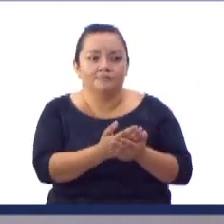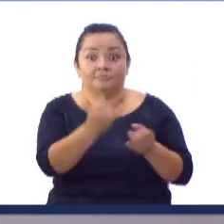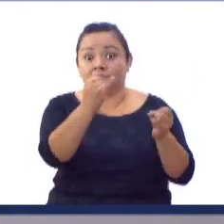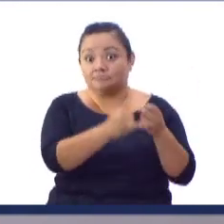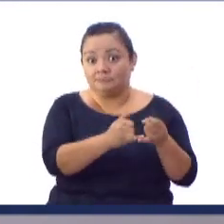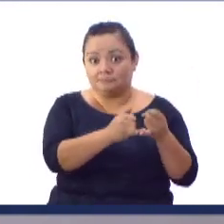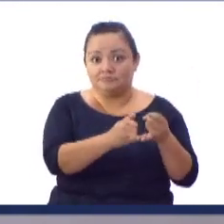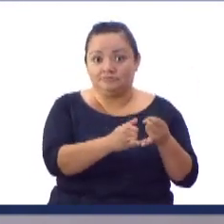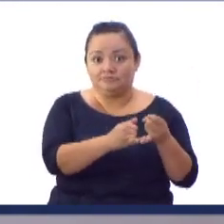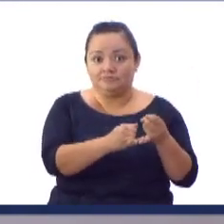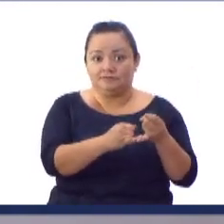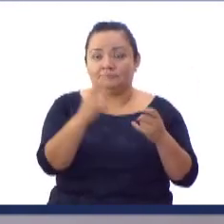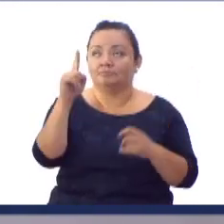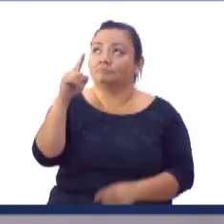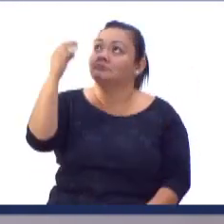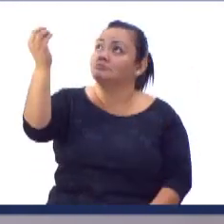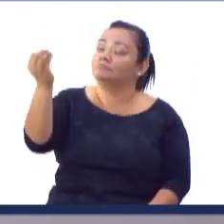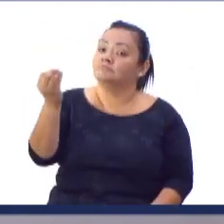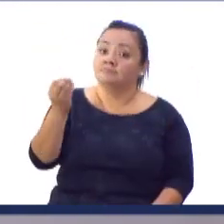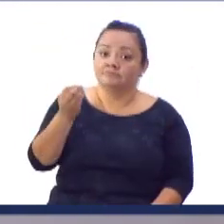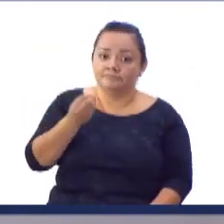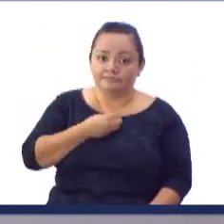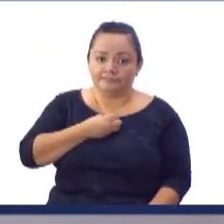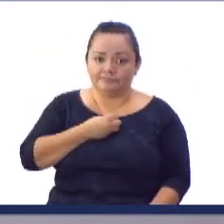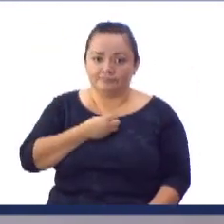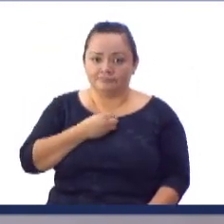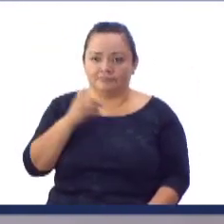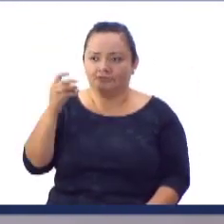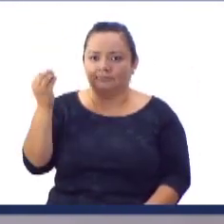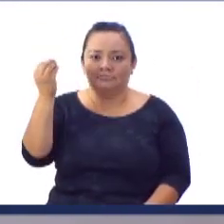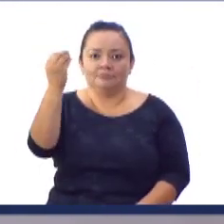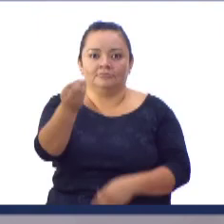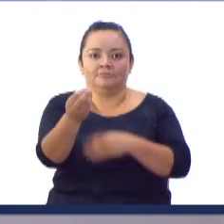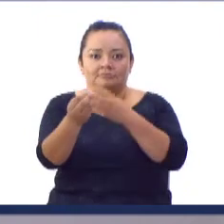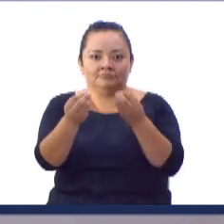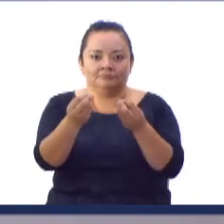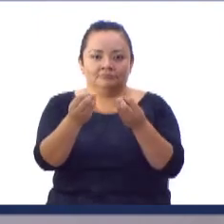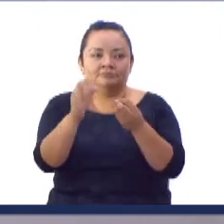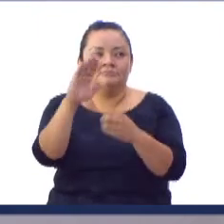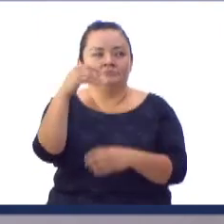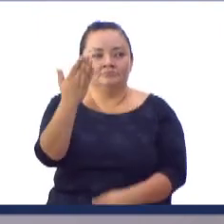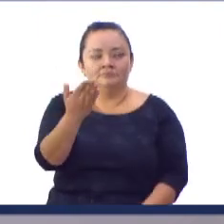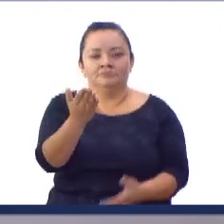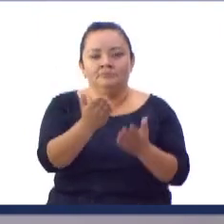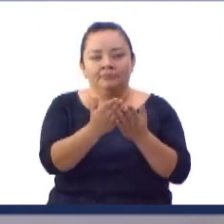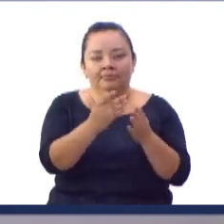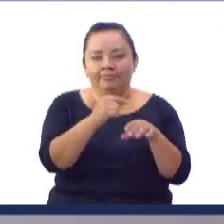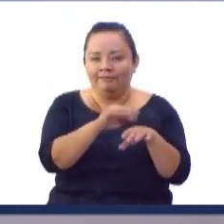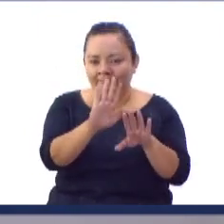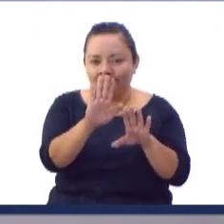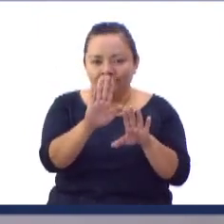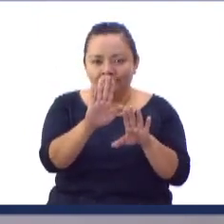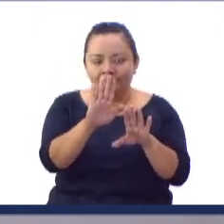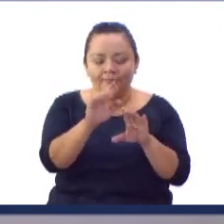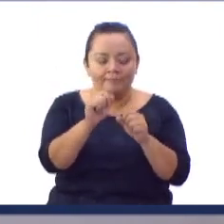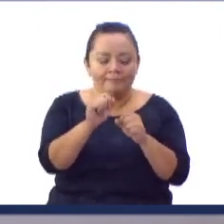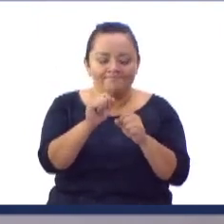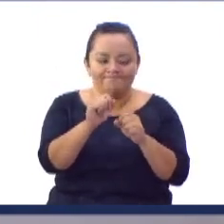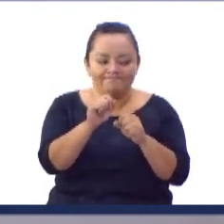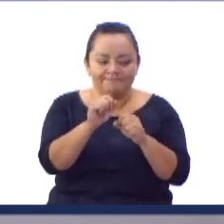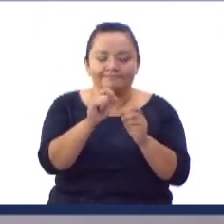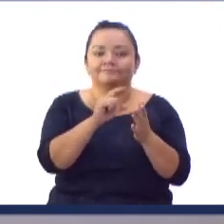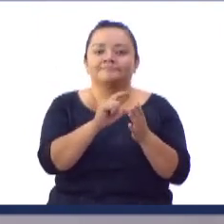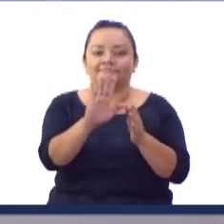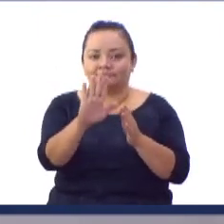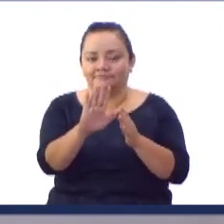pasajero pero lo que dios un día está ofreciendo allá porque más adelante por el tiempo no lo termino dice por favor